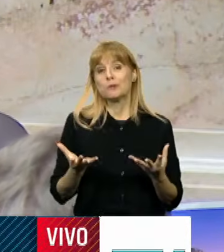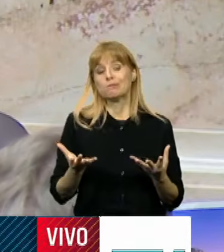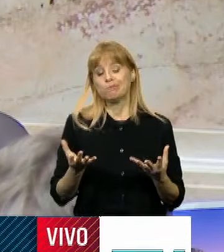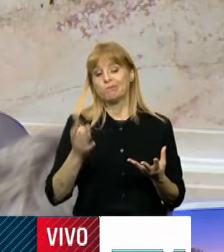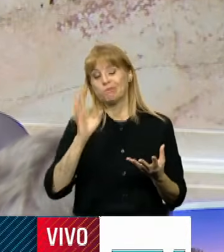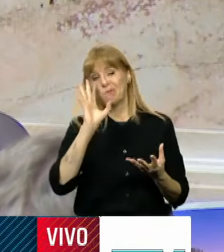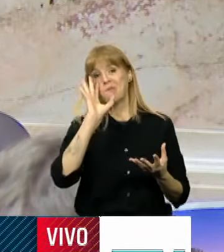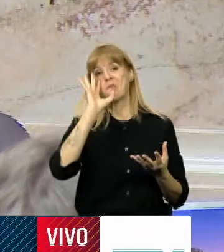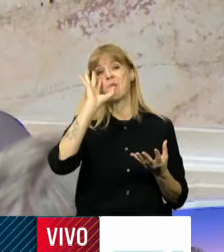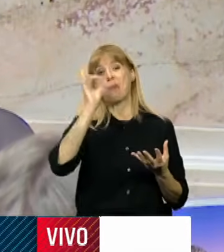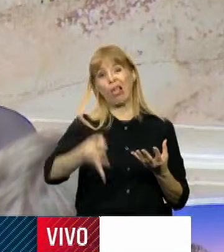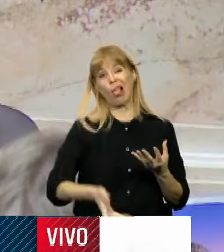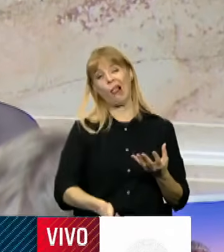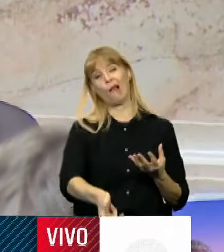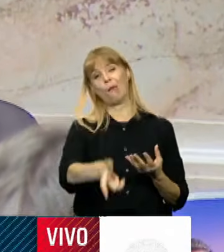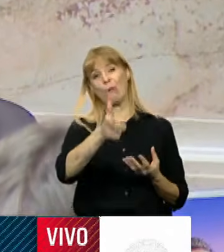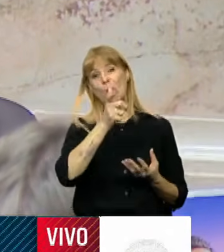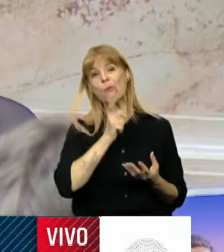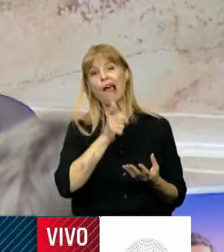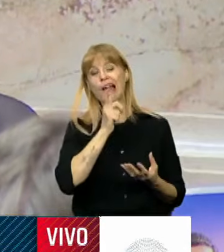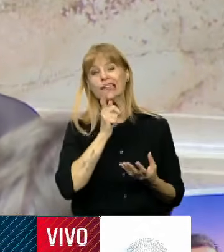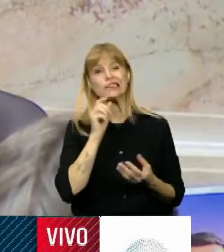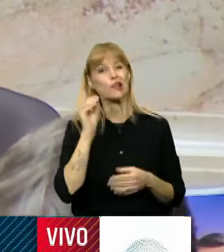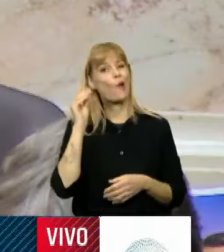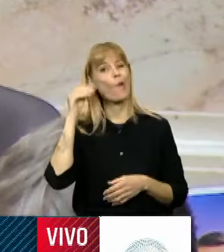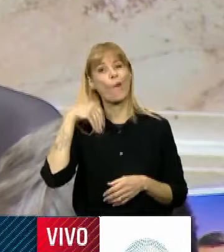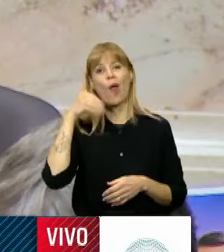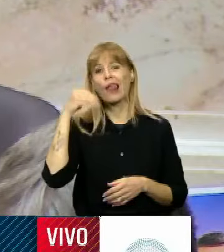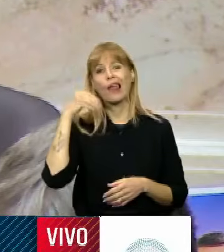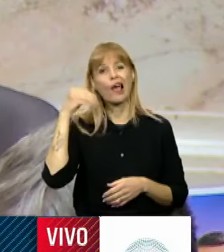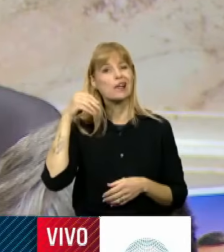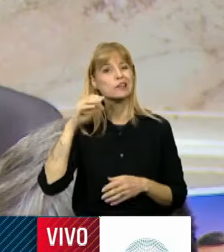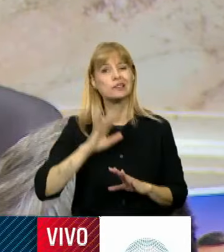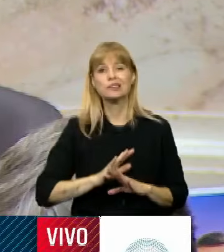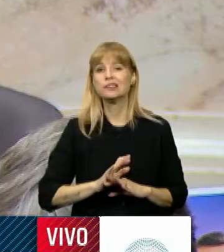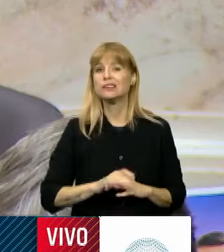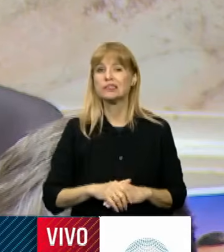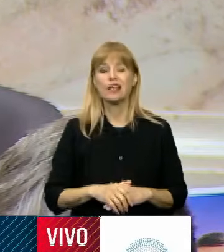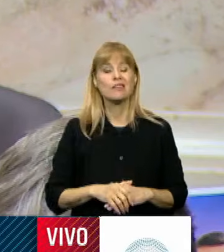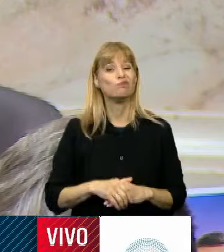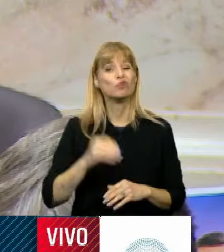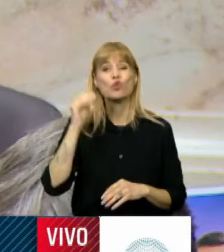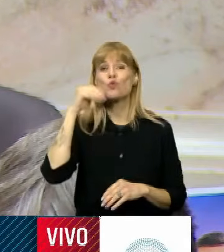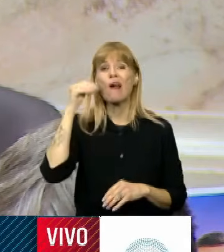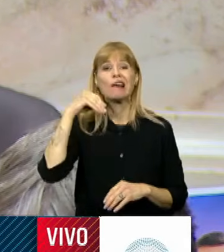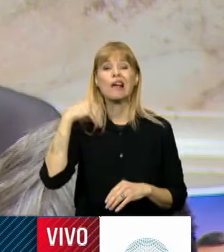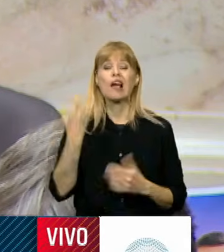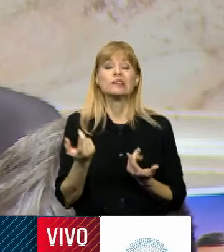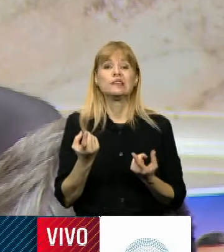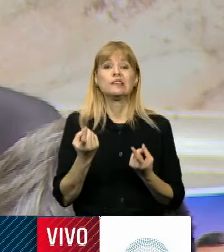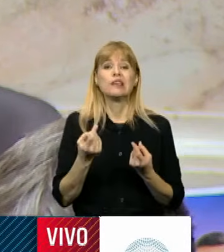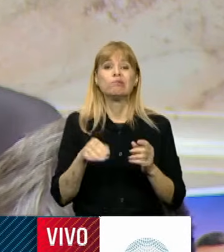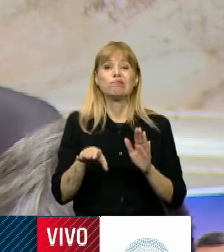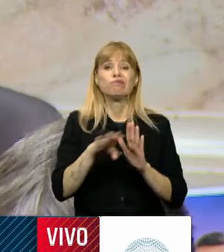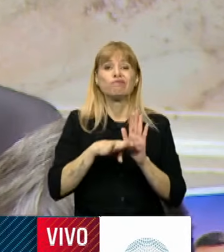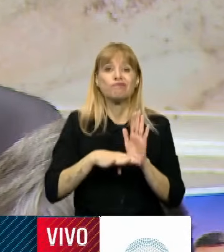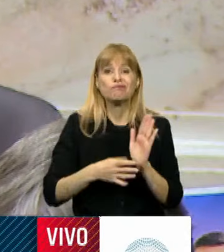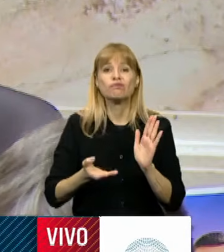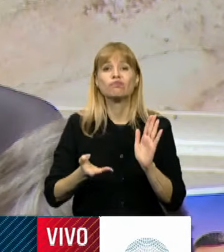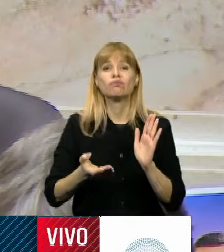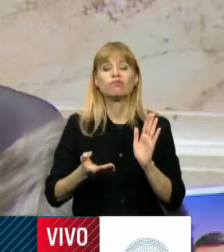evidentemente parece que no alcanzaron No alcanzaron las propiedades, no